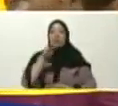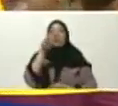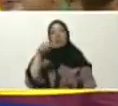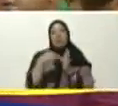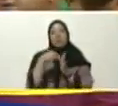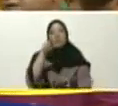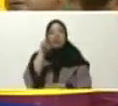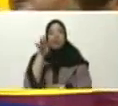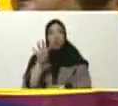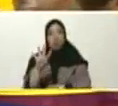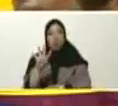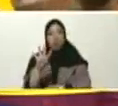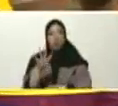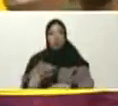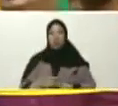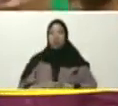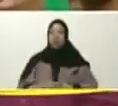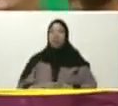2024.